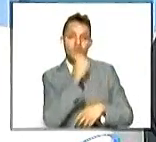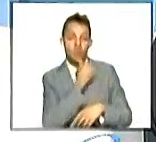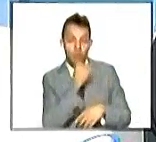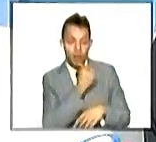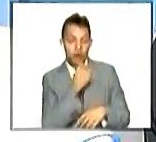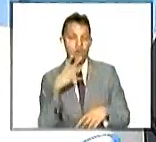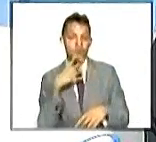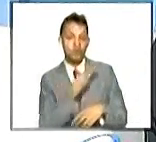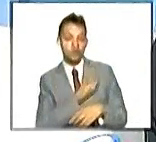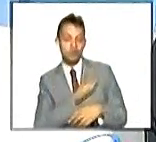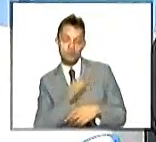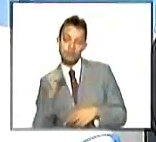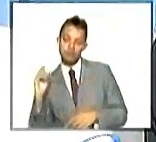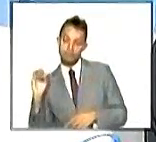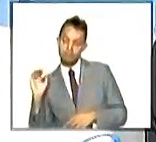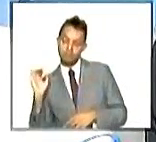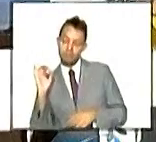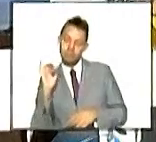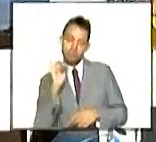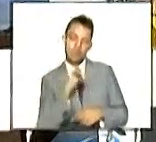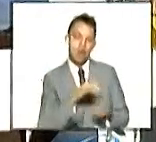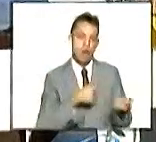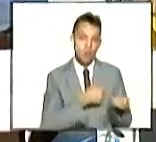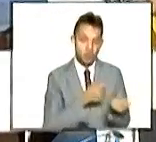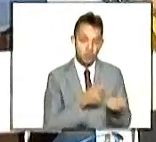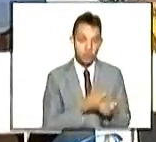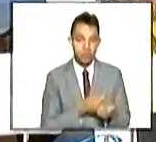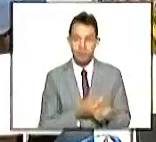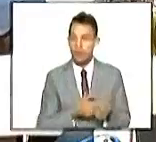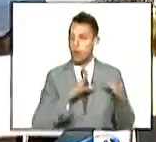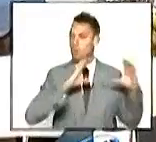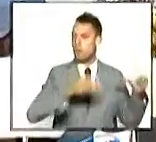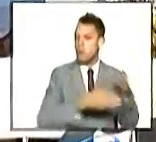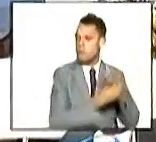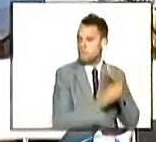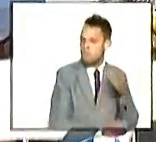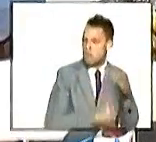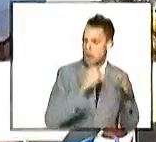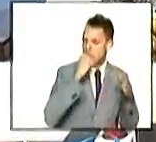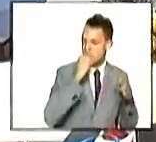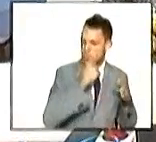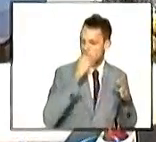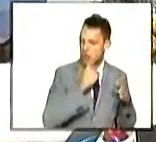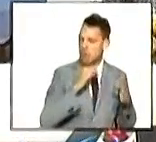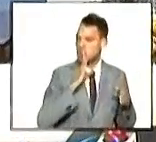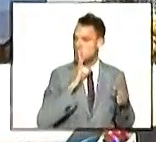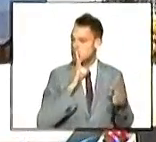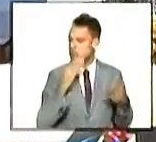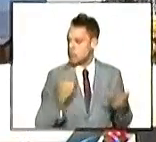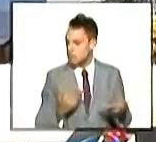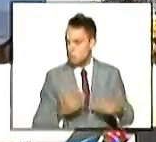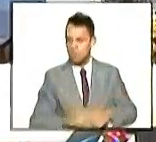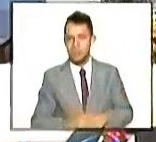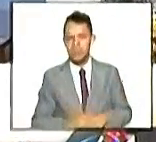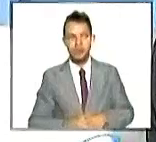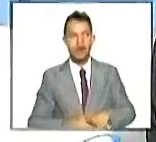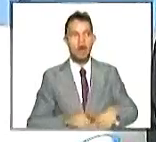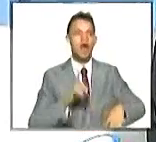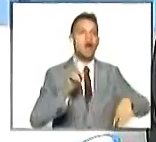la Fundación Centro Integral de Terapia. ¿Cuál es la fundación, la población vulnerable? Es toda la población que está en